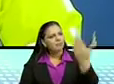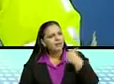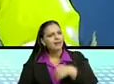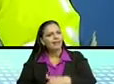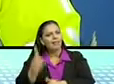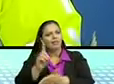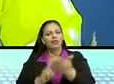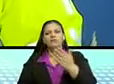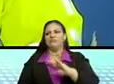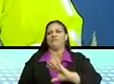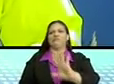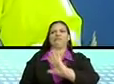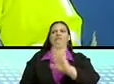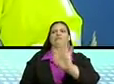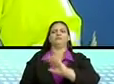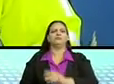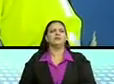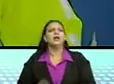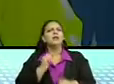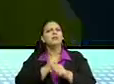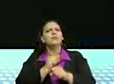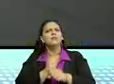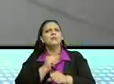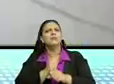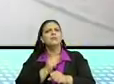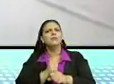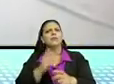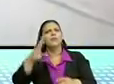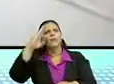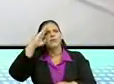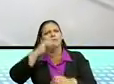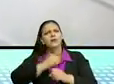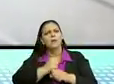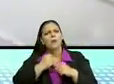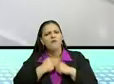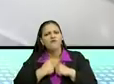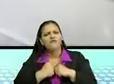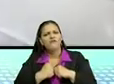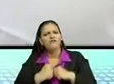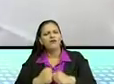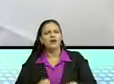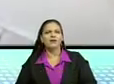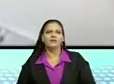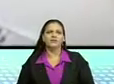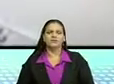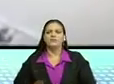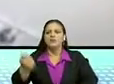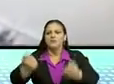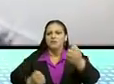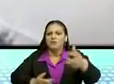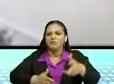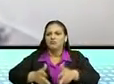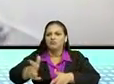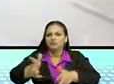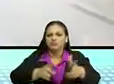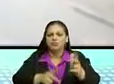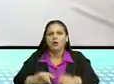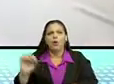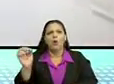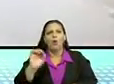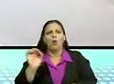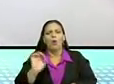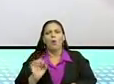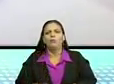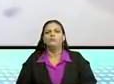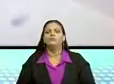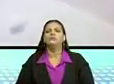De nada vale entonces el esfuerzo que hace la policía. Se gastan ingentes recursos en patrullajes, en dotarlos de todo